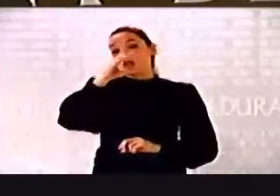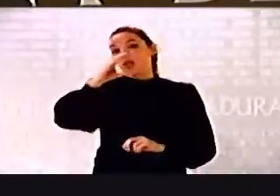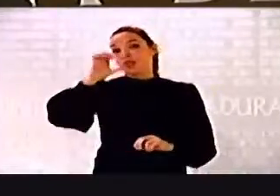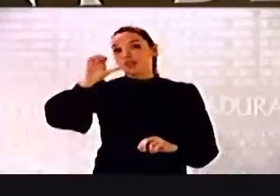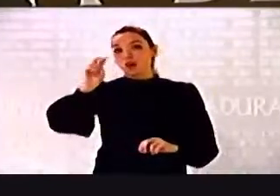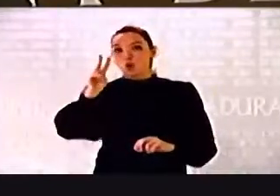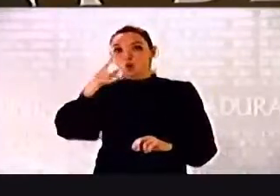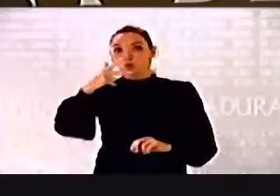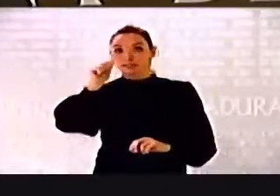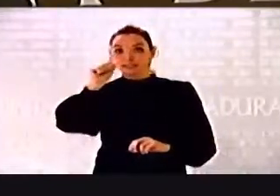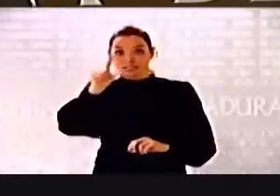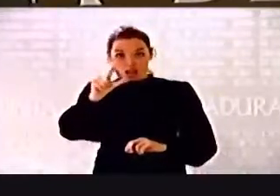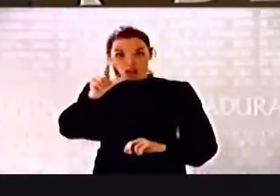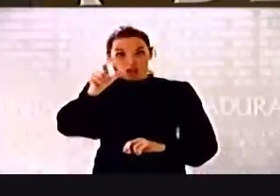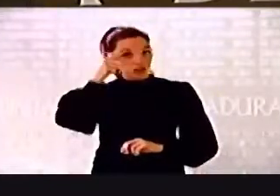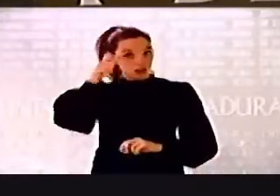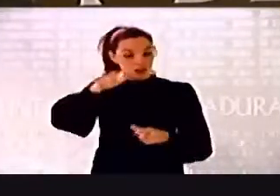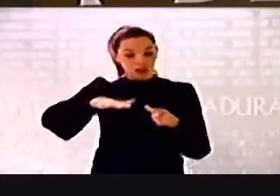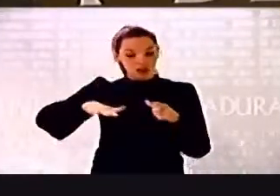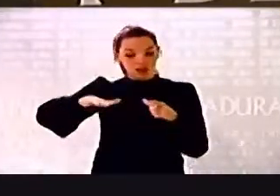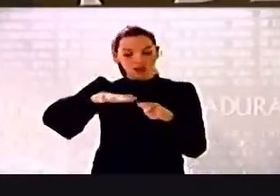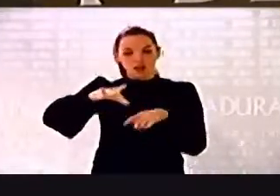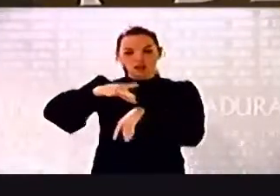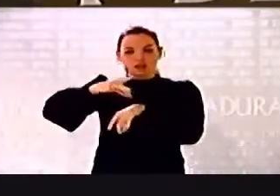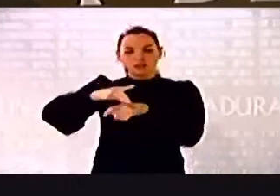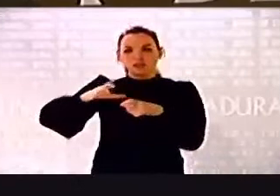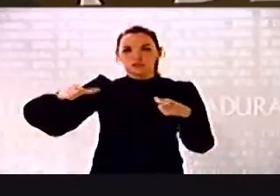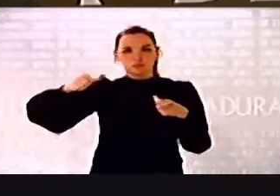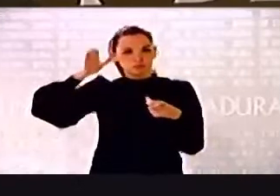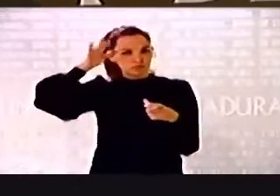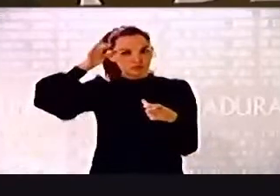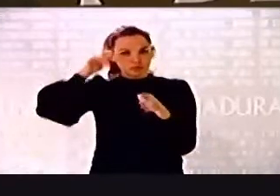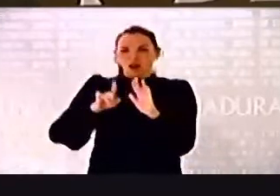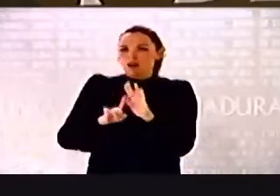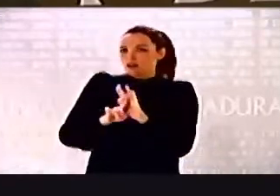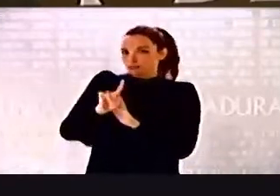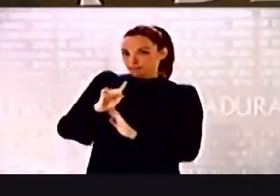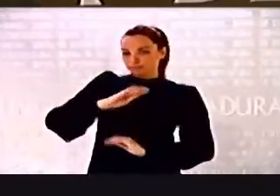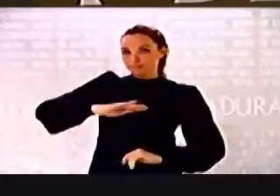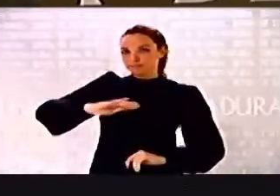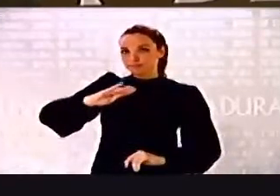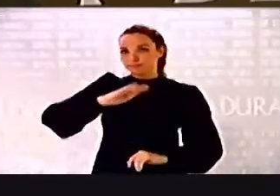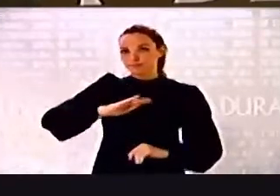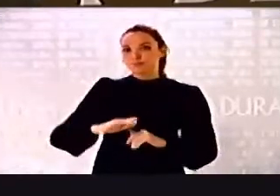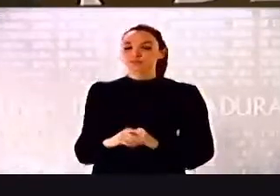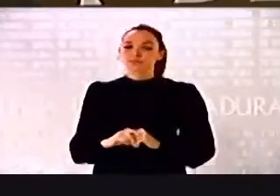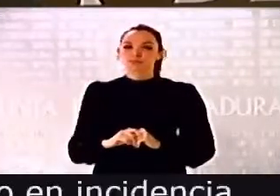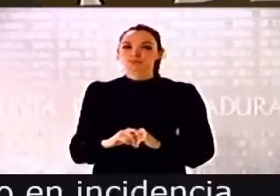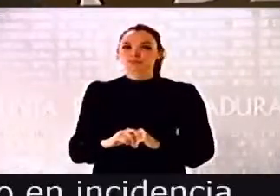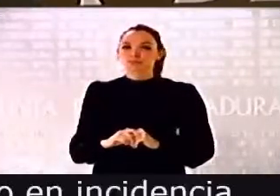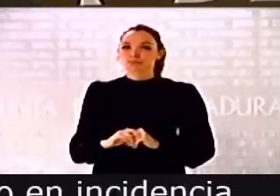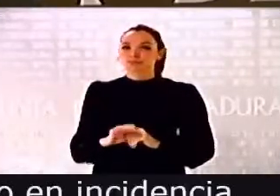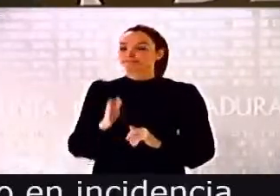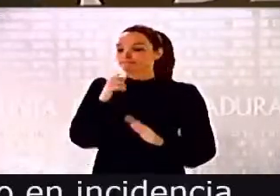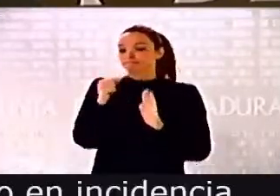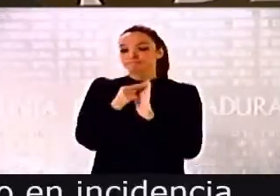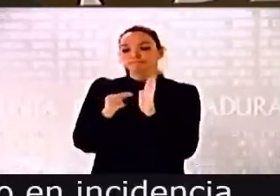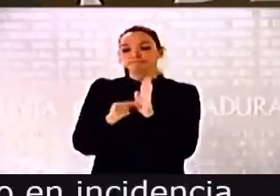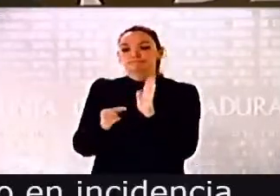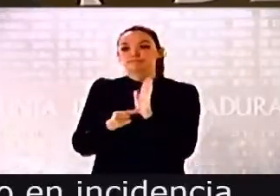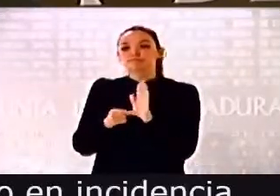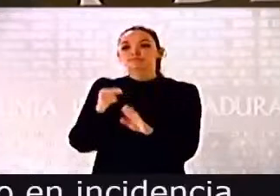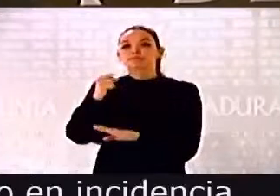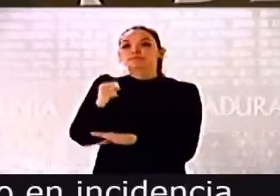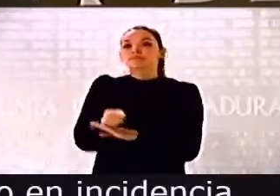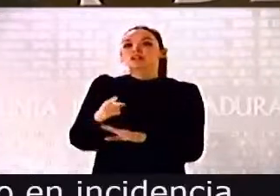tiene un comportamiento en cuanto a la incidencia acumulada muy alto. Lo pasamos a medidas de